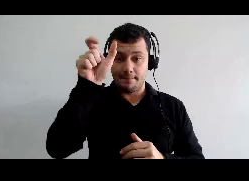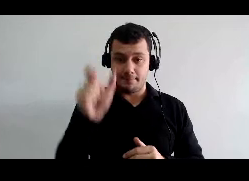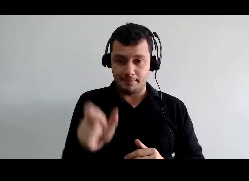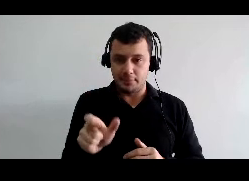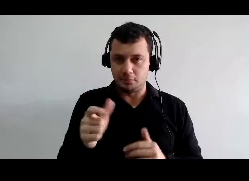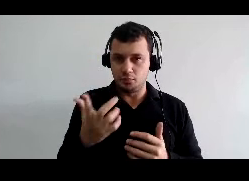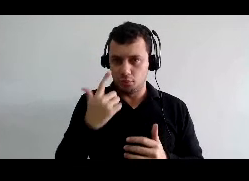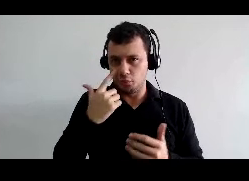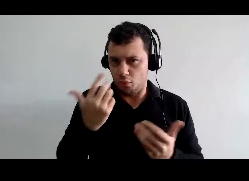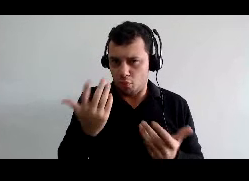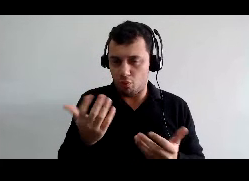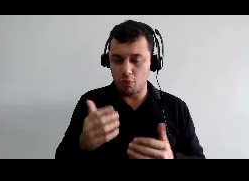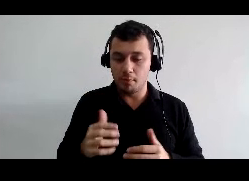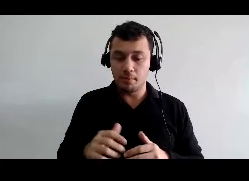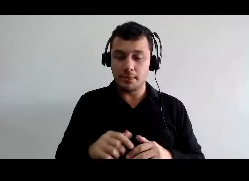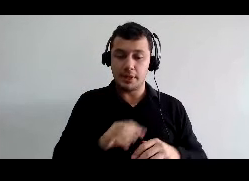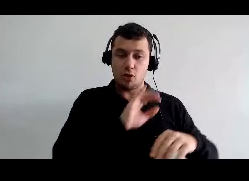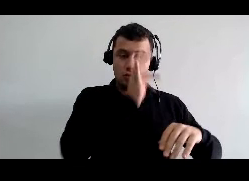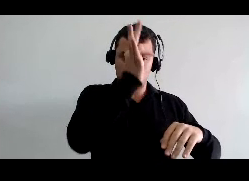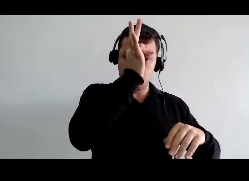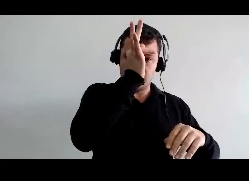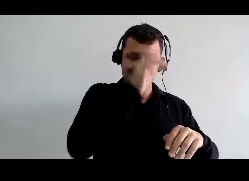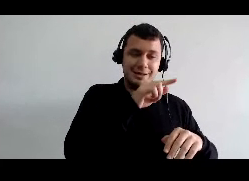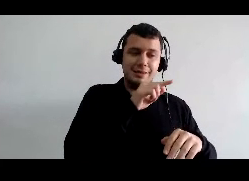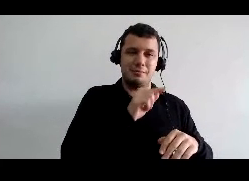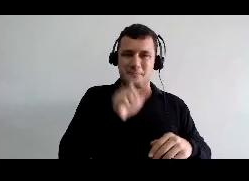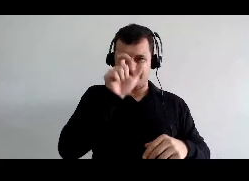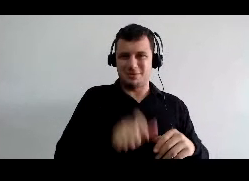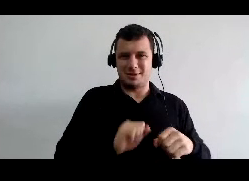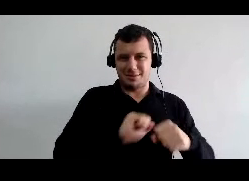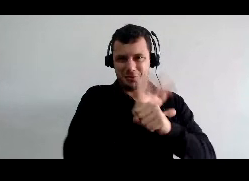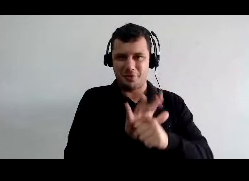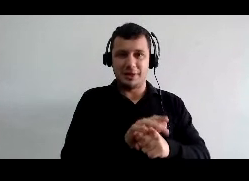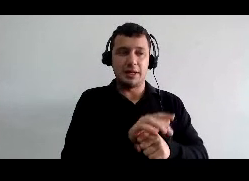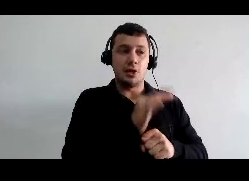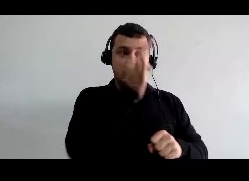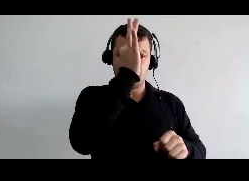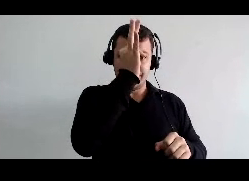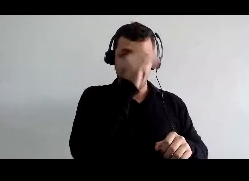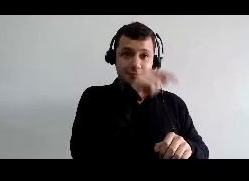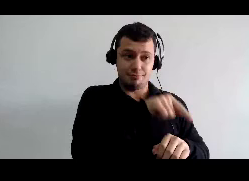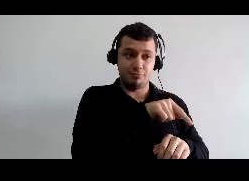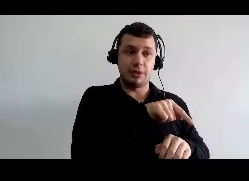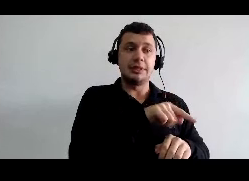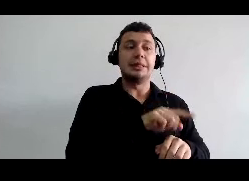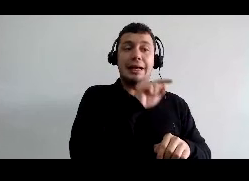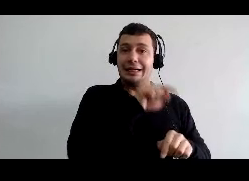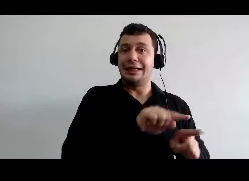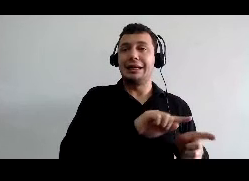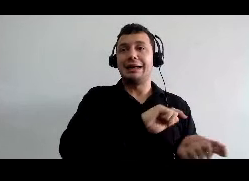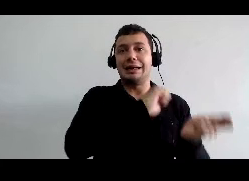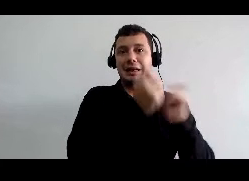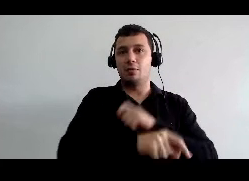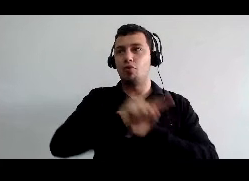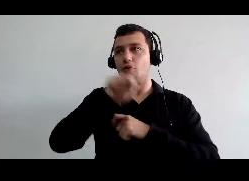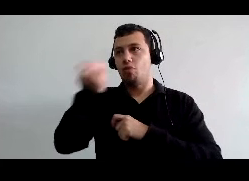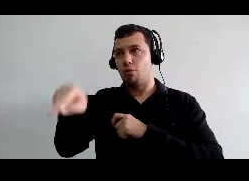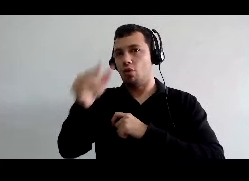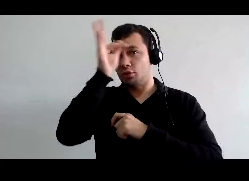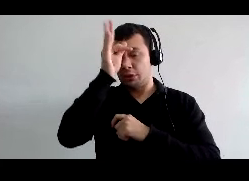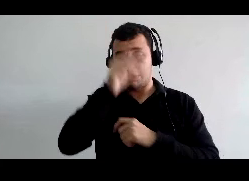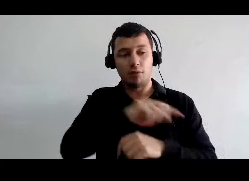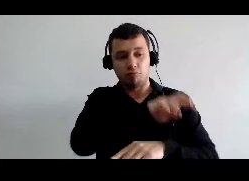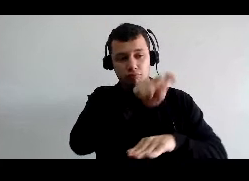otra institución, el personal que lo traslada debe entrar a esa sala. No. Ese paciente debe estar